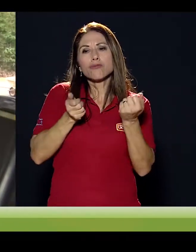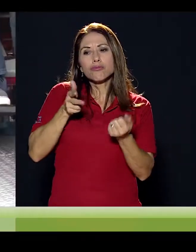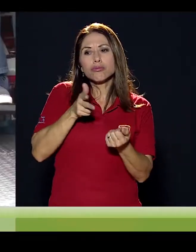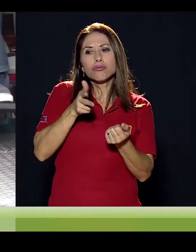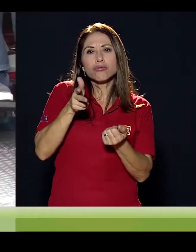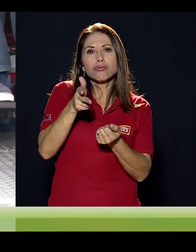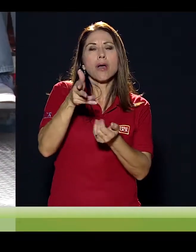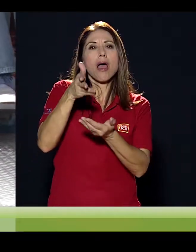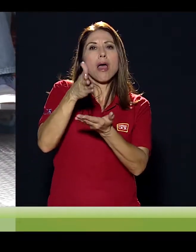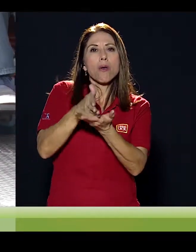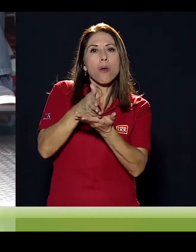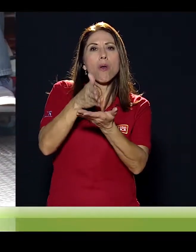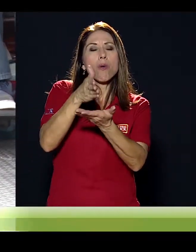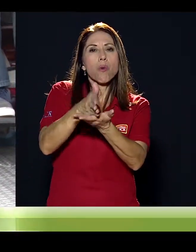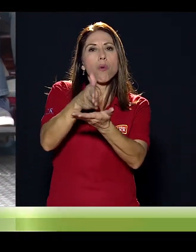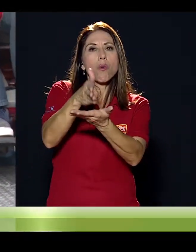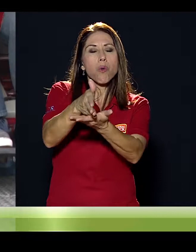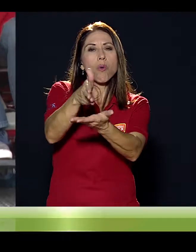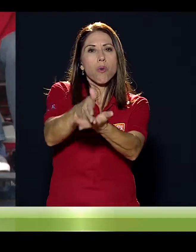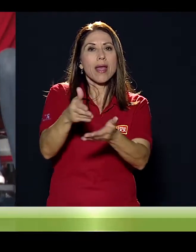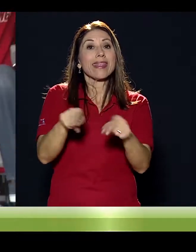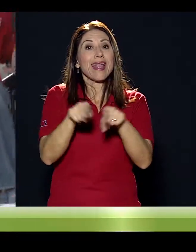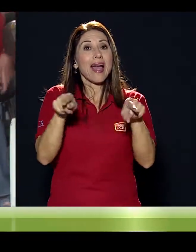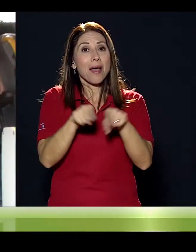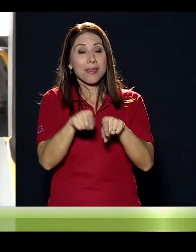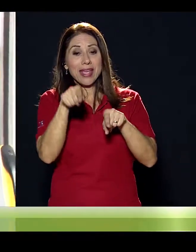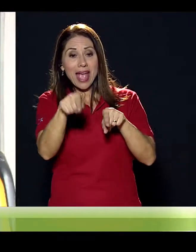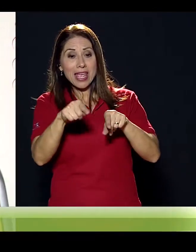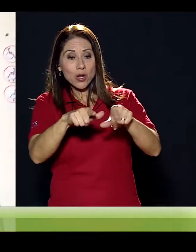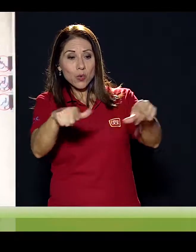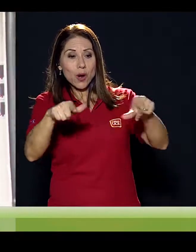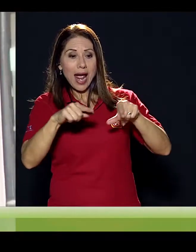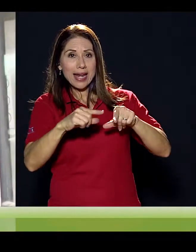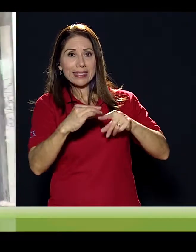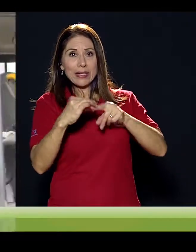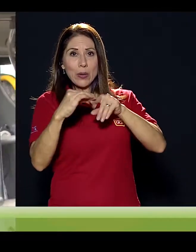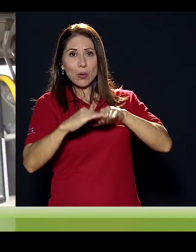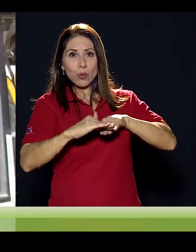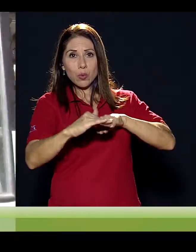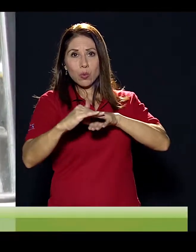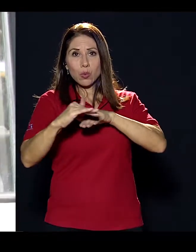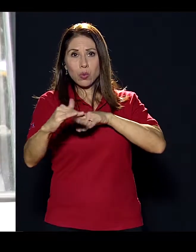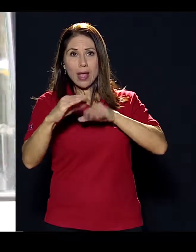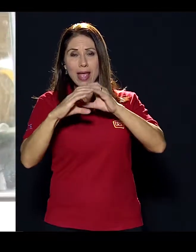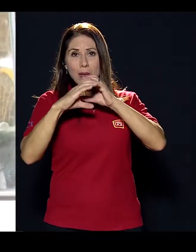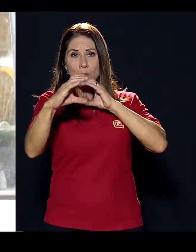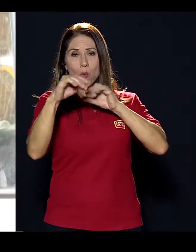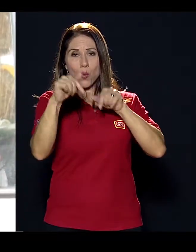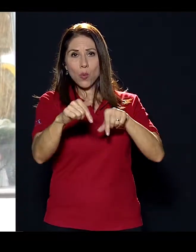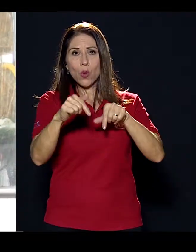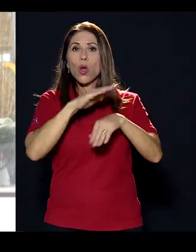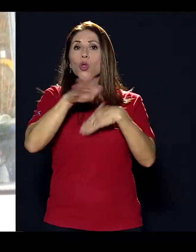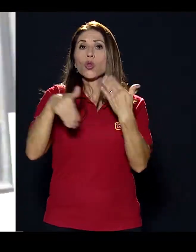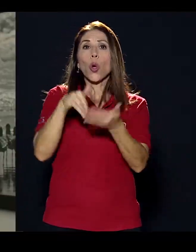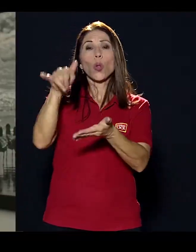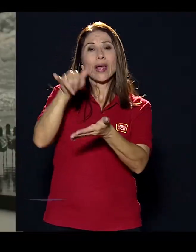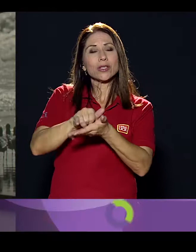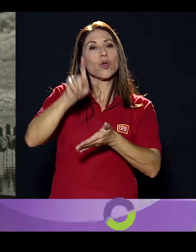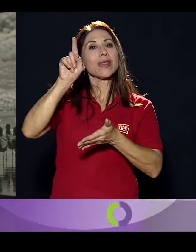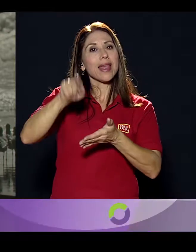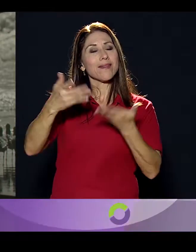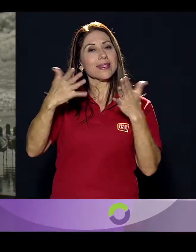vamos anunciándolas, y además de eso que tenga los espacios designados. Todo esto debe pasar por